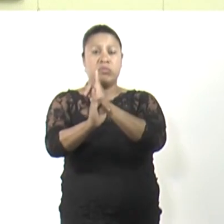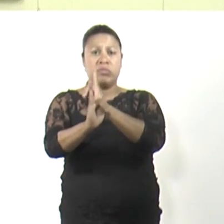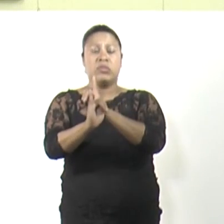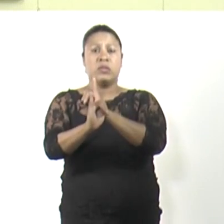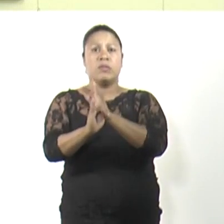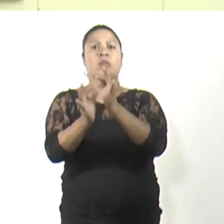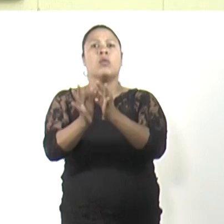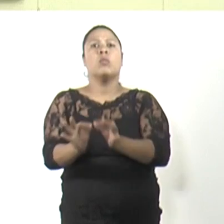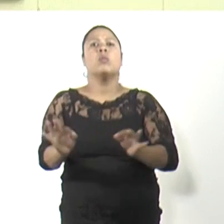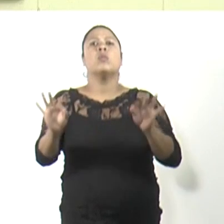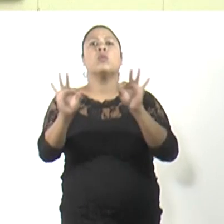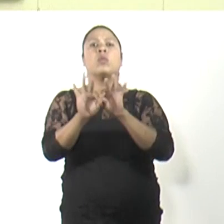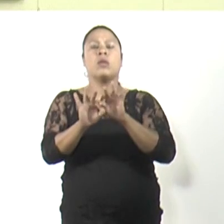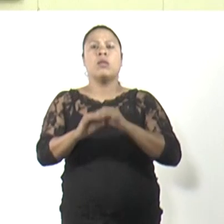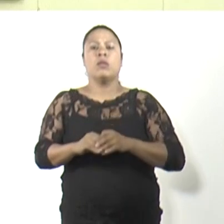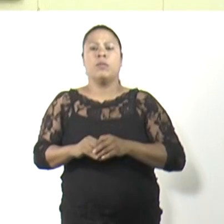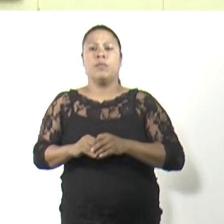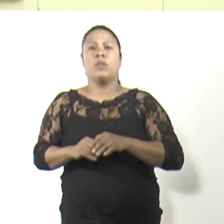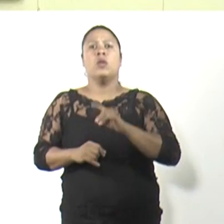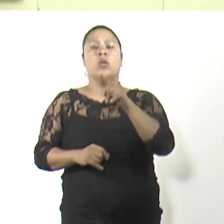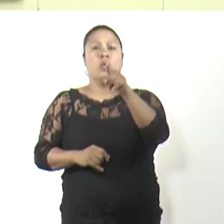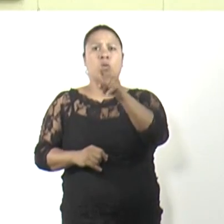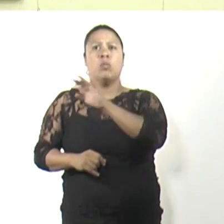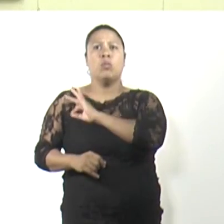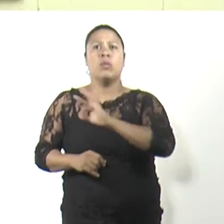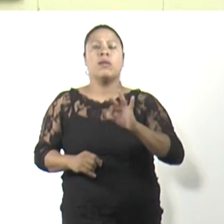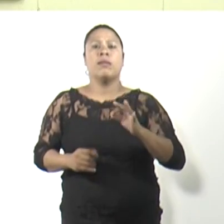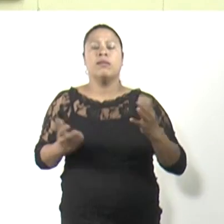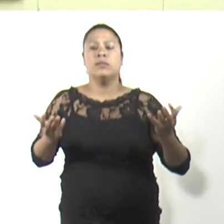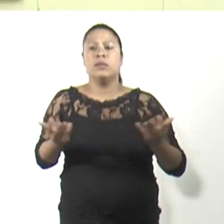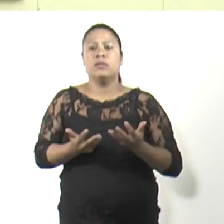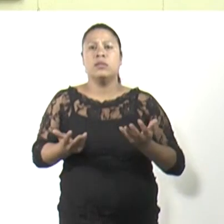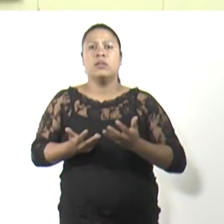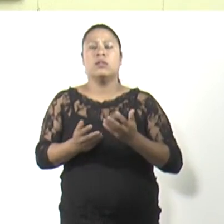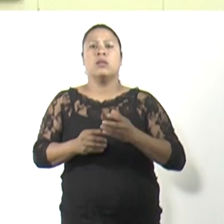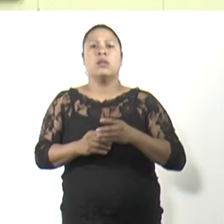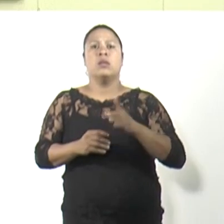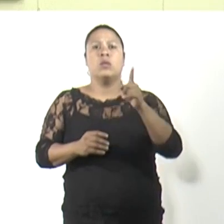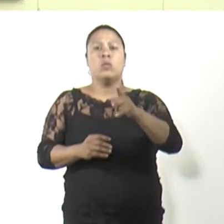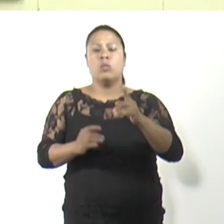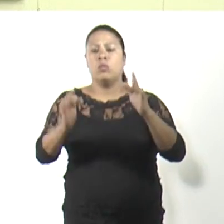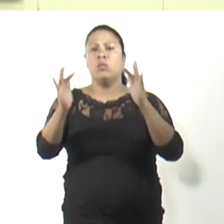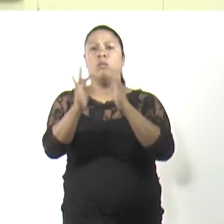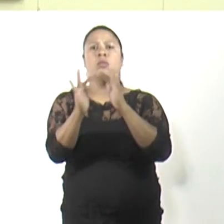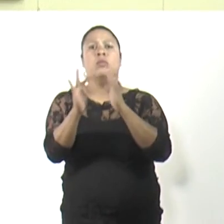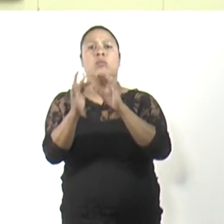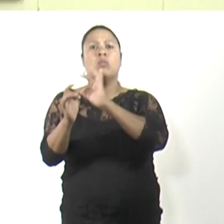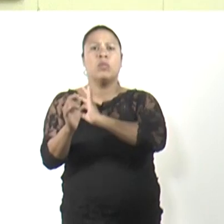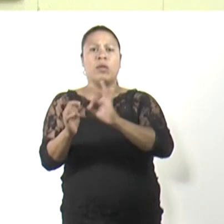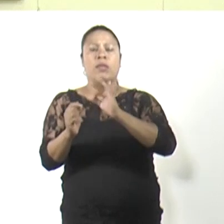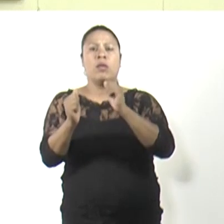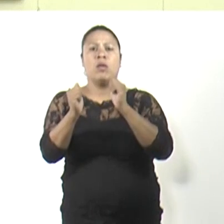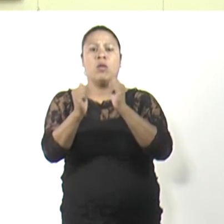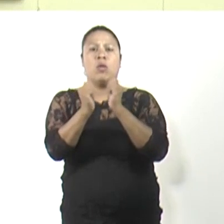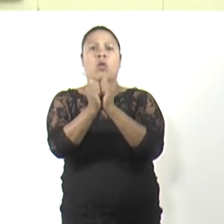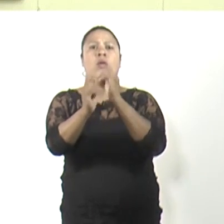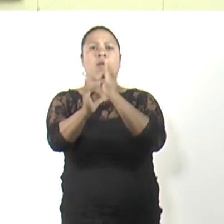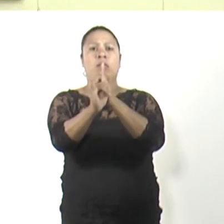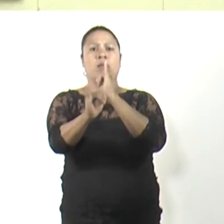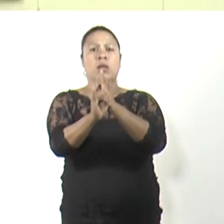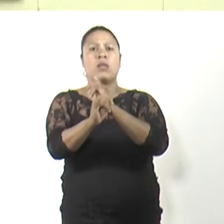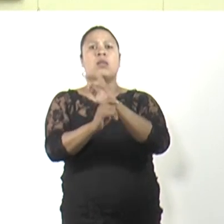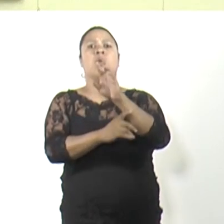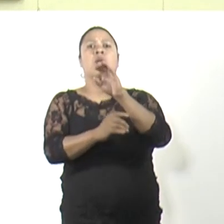es importante también que vayas a la Real Academia Española, en donde tú